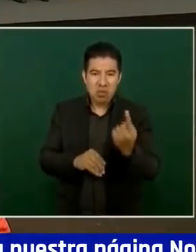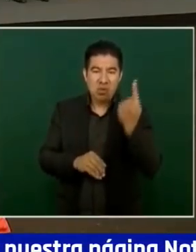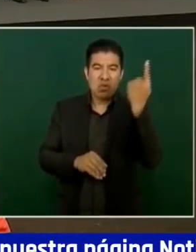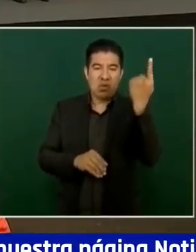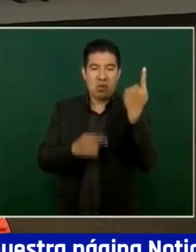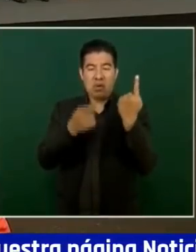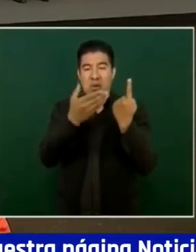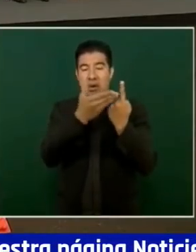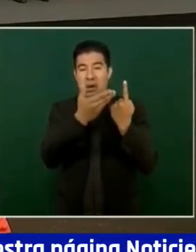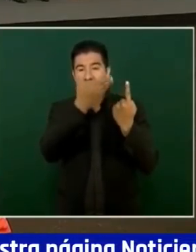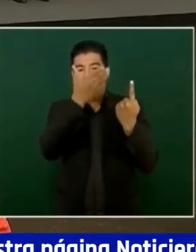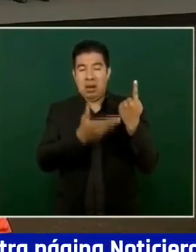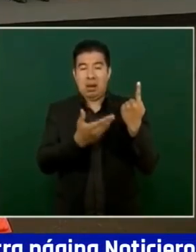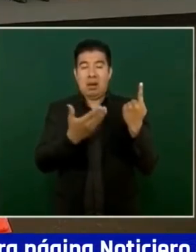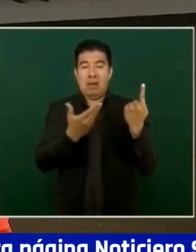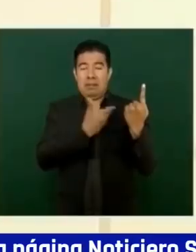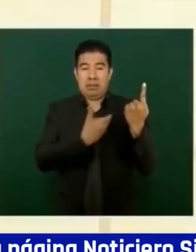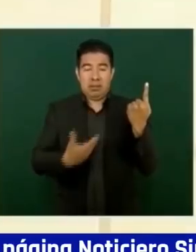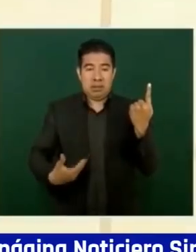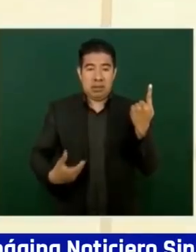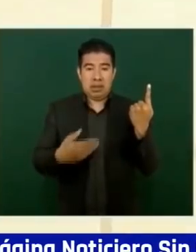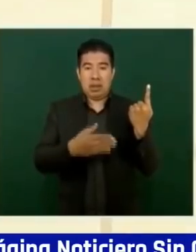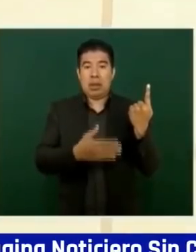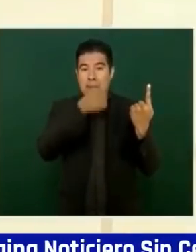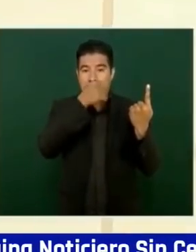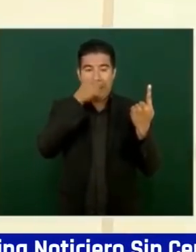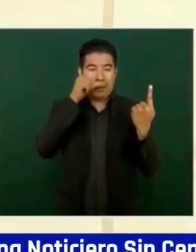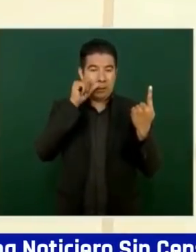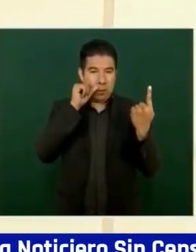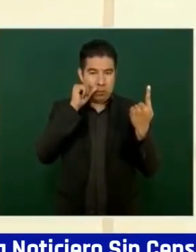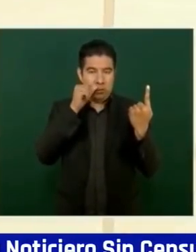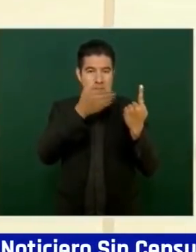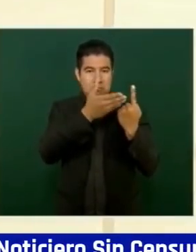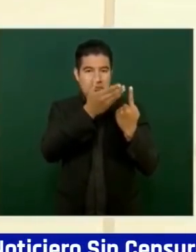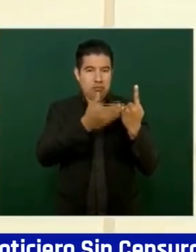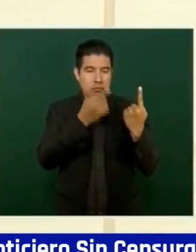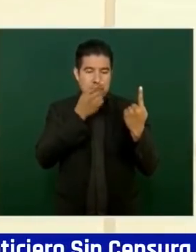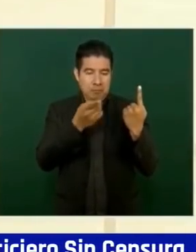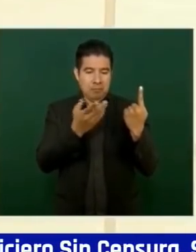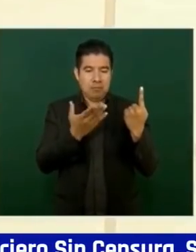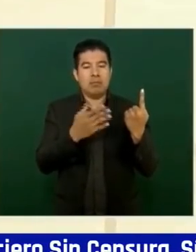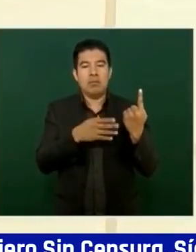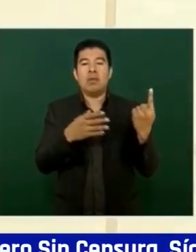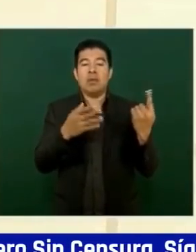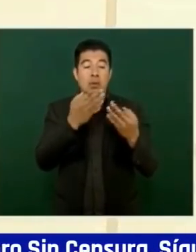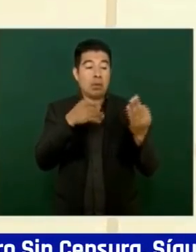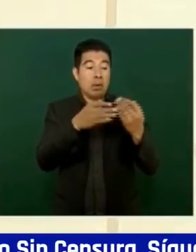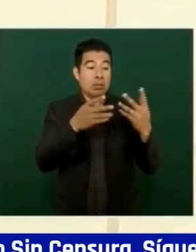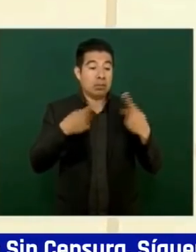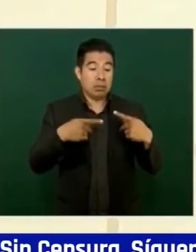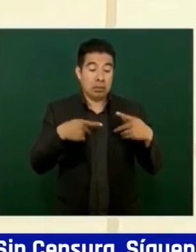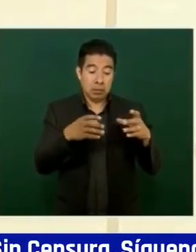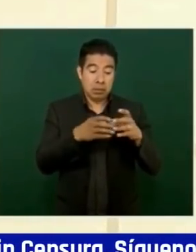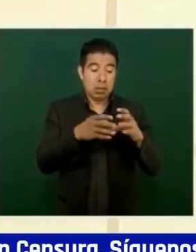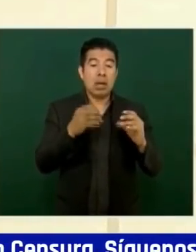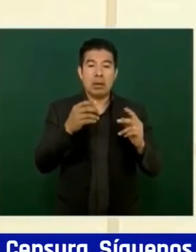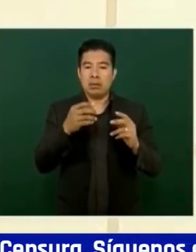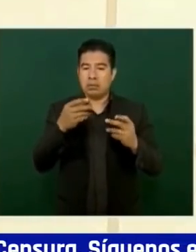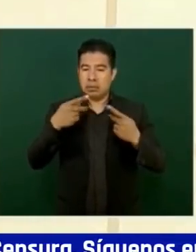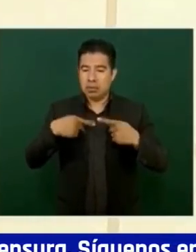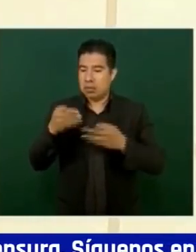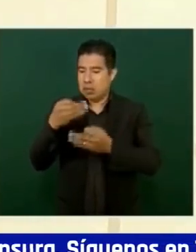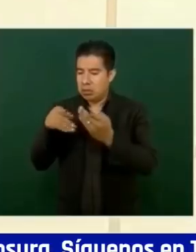el presidente Benito Juárez García. Entre los individuos como entre las naciones,